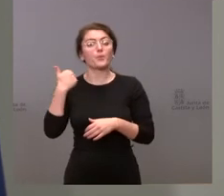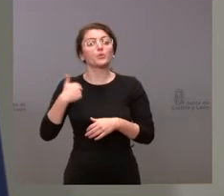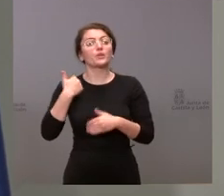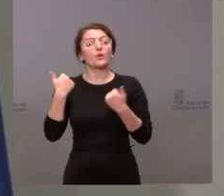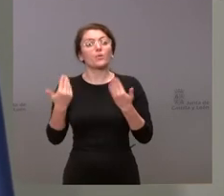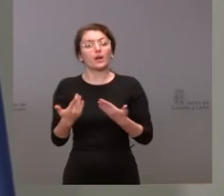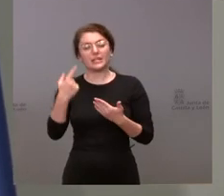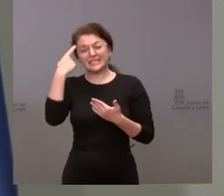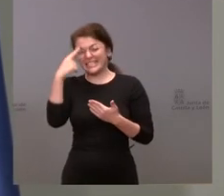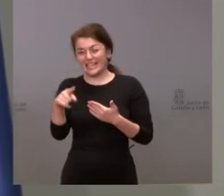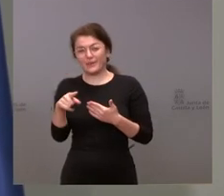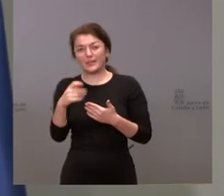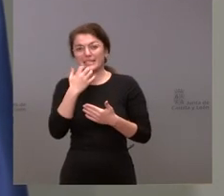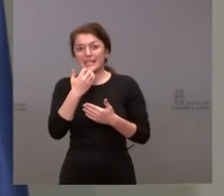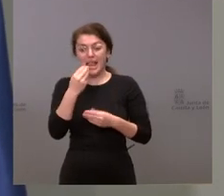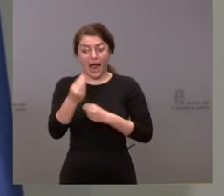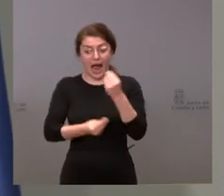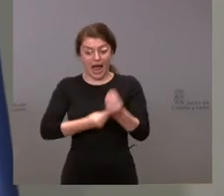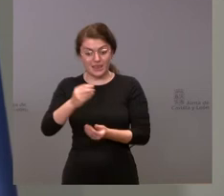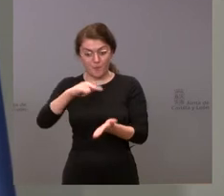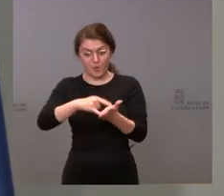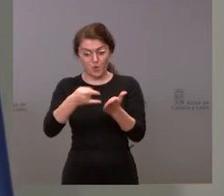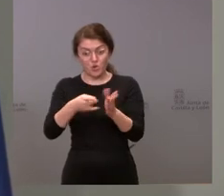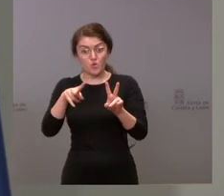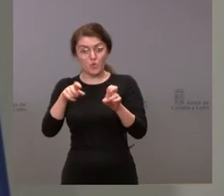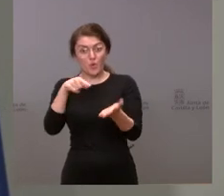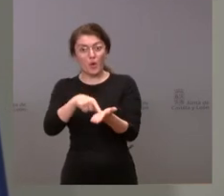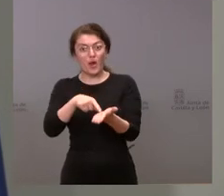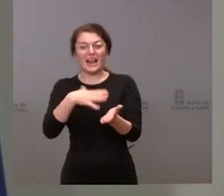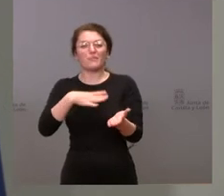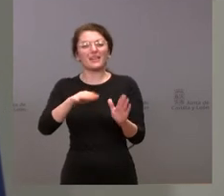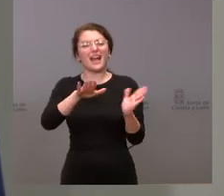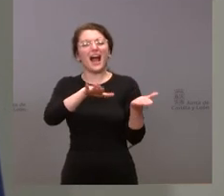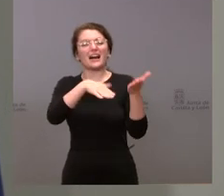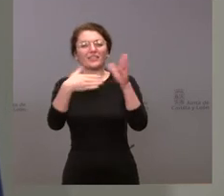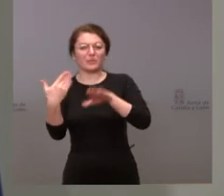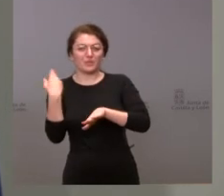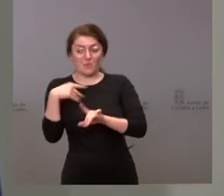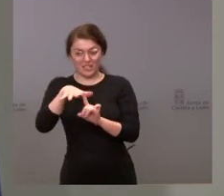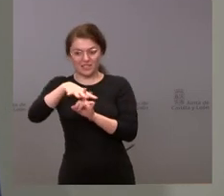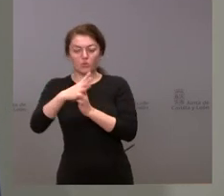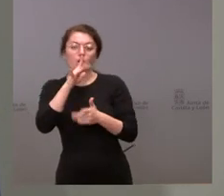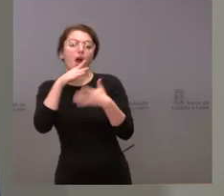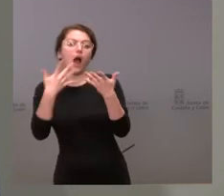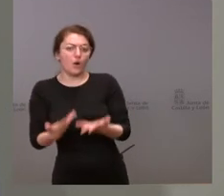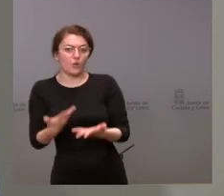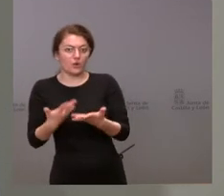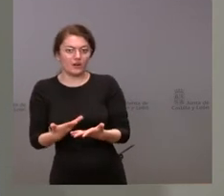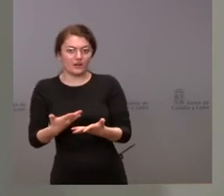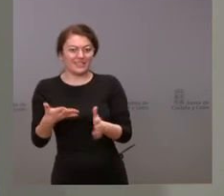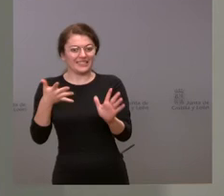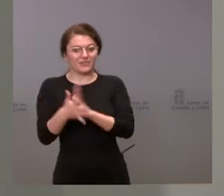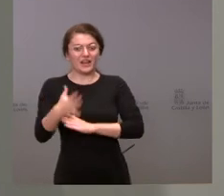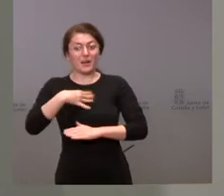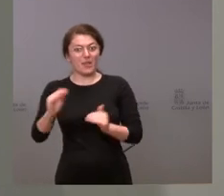saber que si hacíamos un nuevo proyecto este proyecto podría adaptarse a las circunstancias del momento actual y por tanto ser más moderno que la